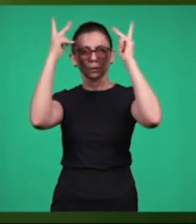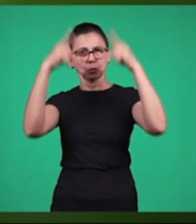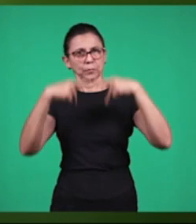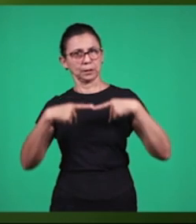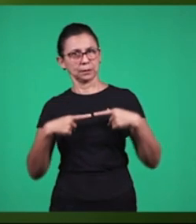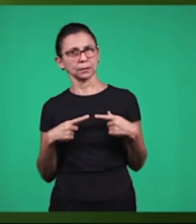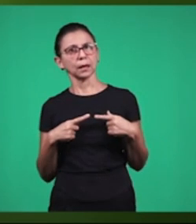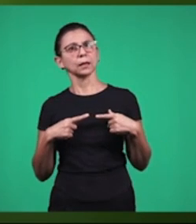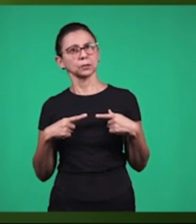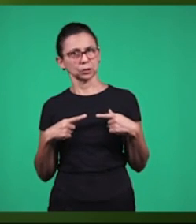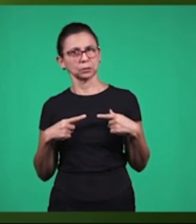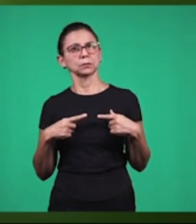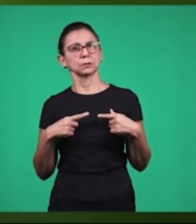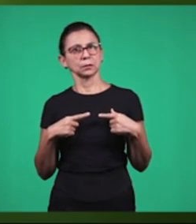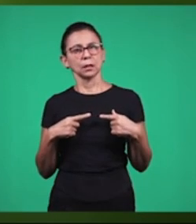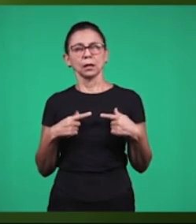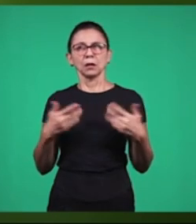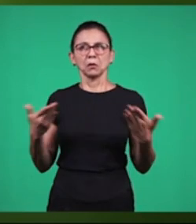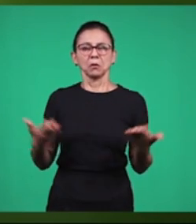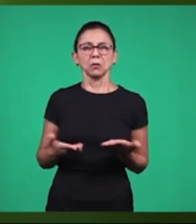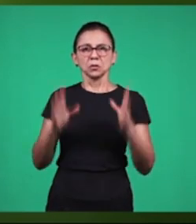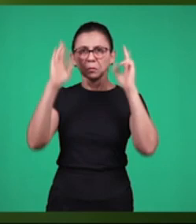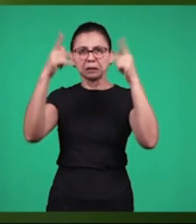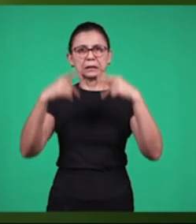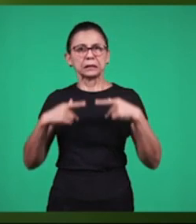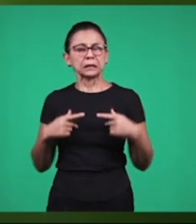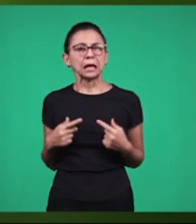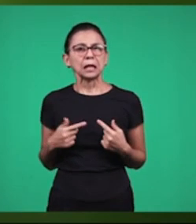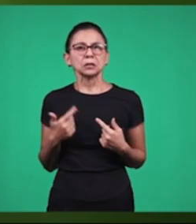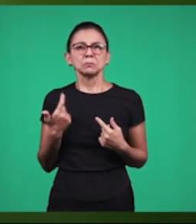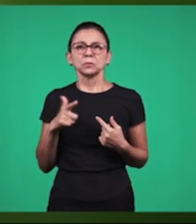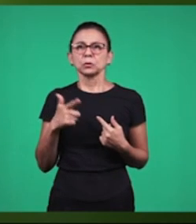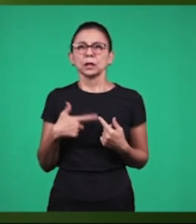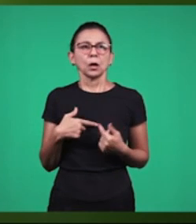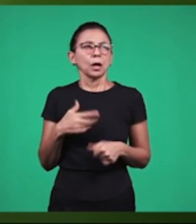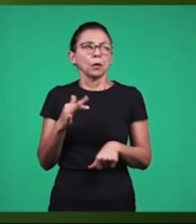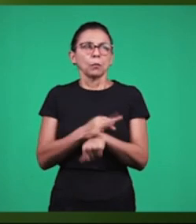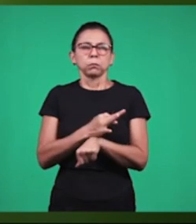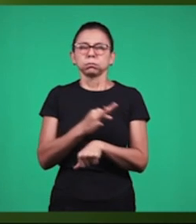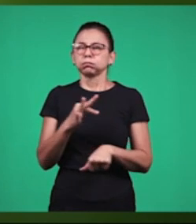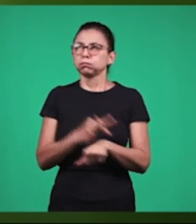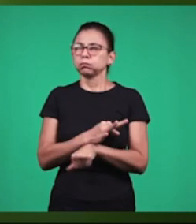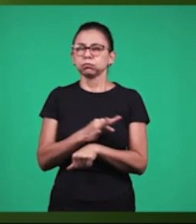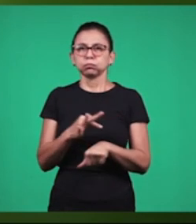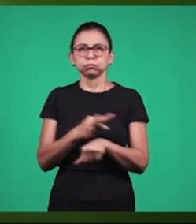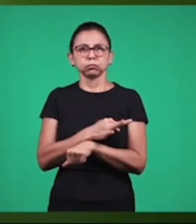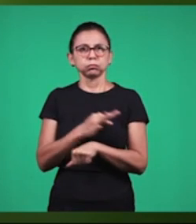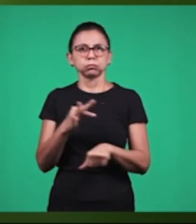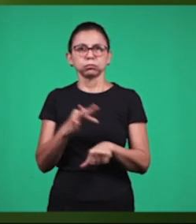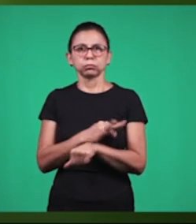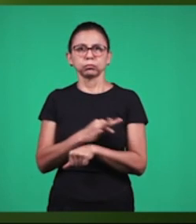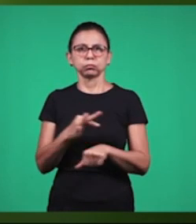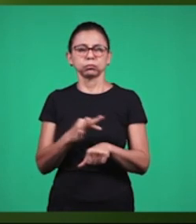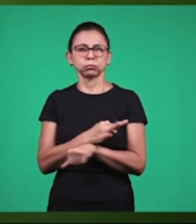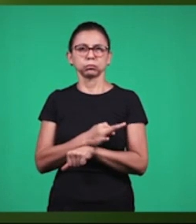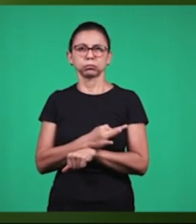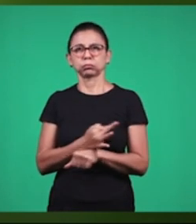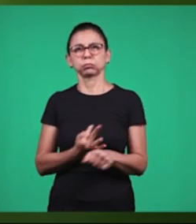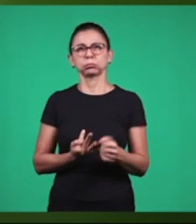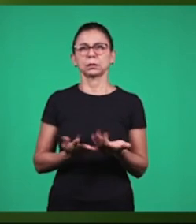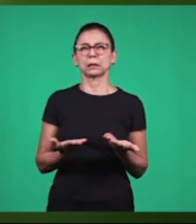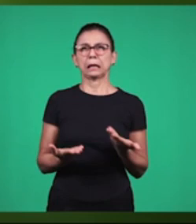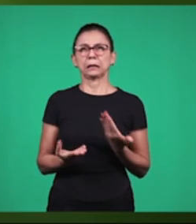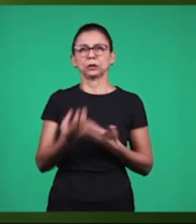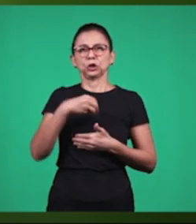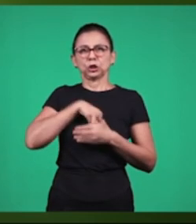viviendo, porque el hombre no está en condiciones de soportar la carga de los cambios que